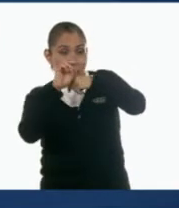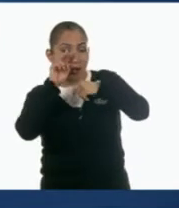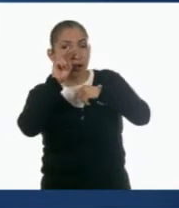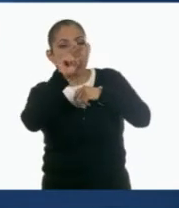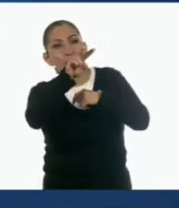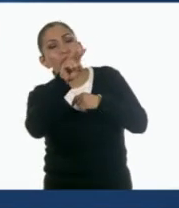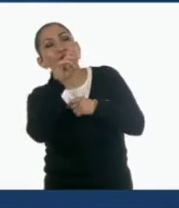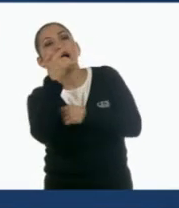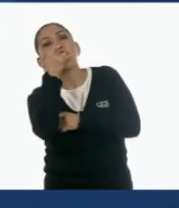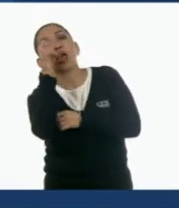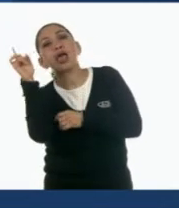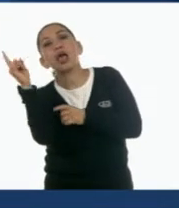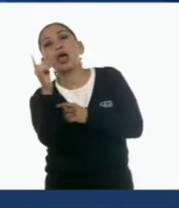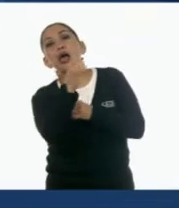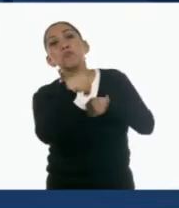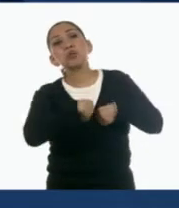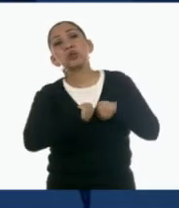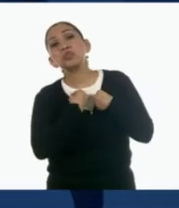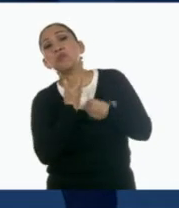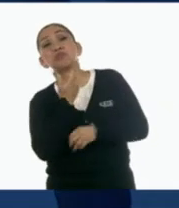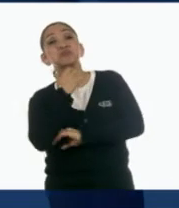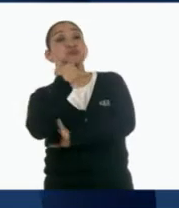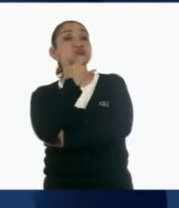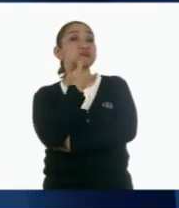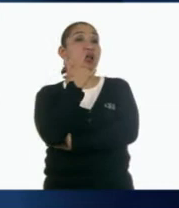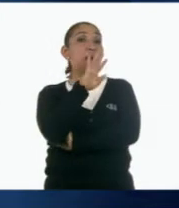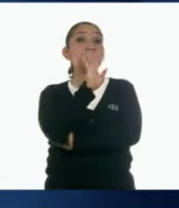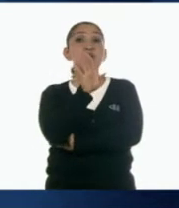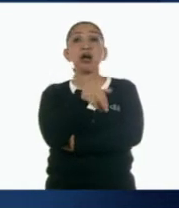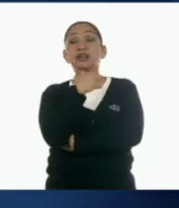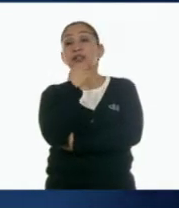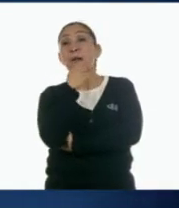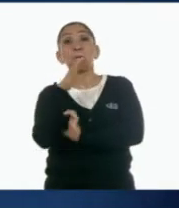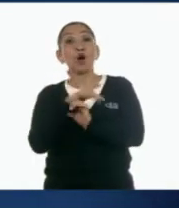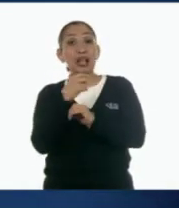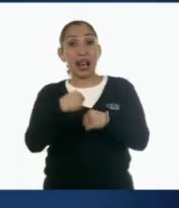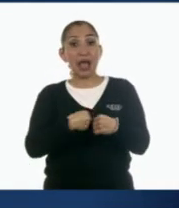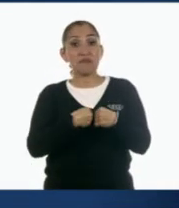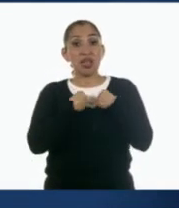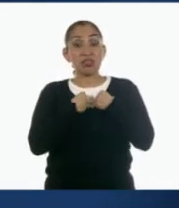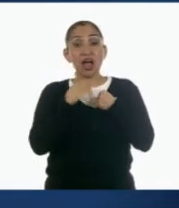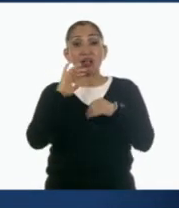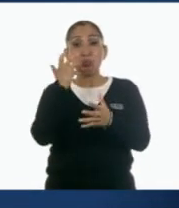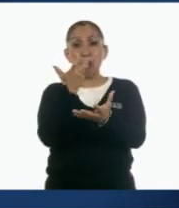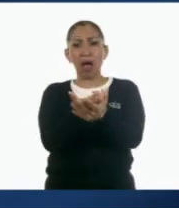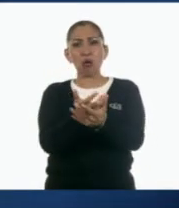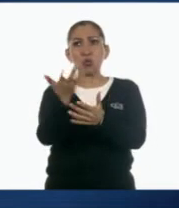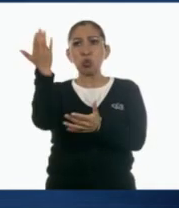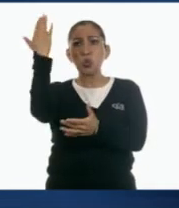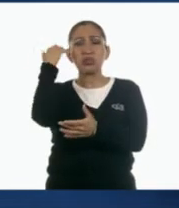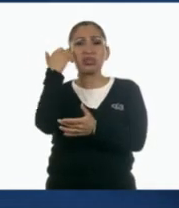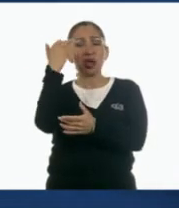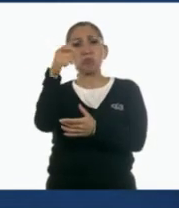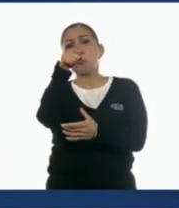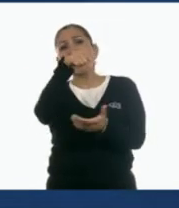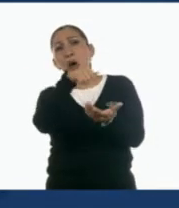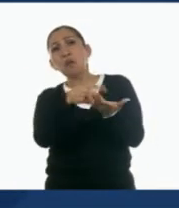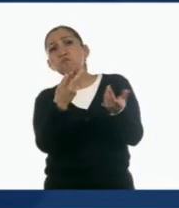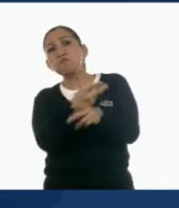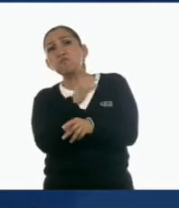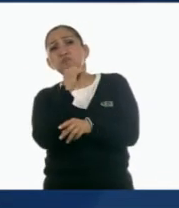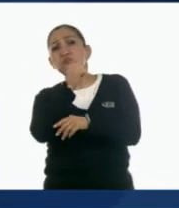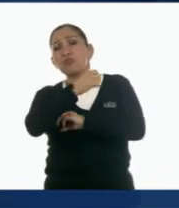ventanas miraba pasar la vida, es decir, la muerte, porque la vida se había detenido hacía mucho tiempo en ese